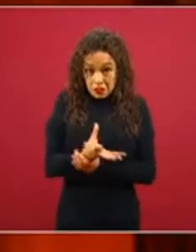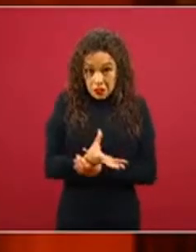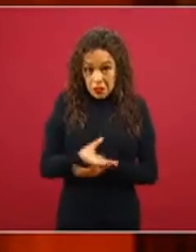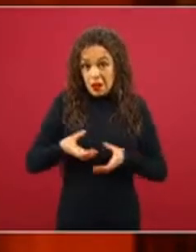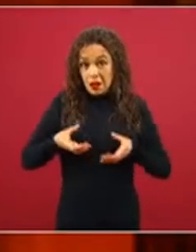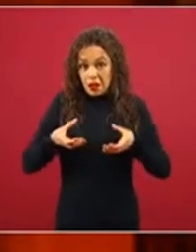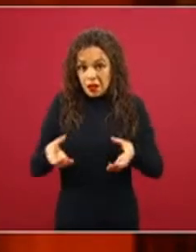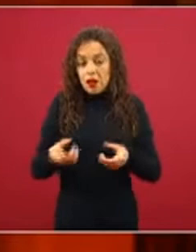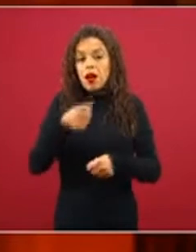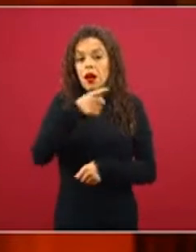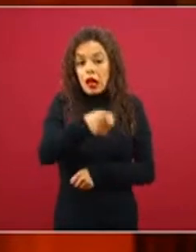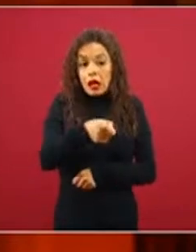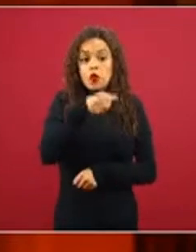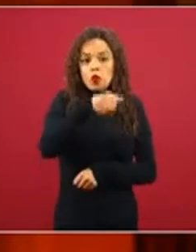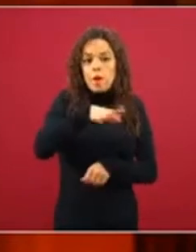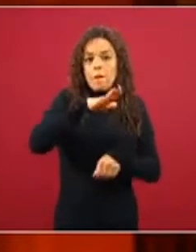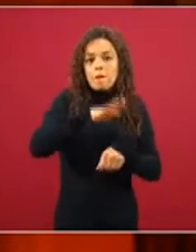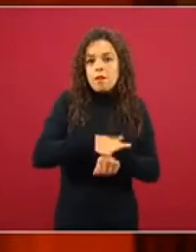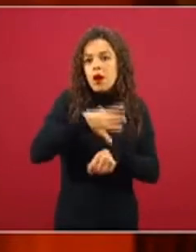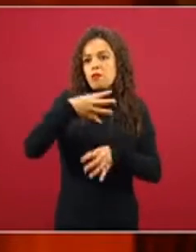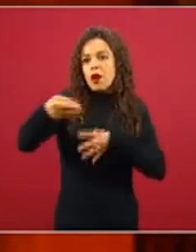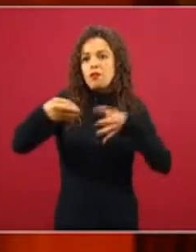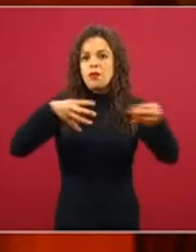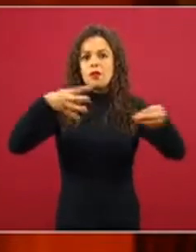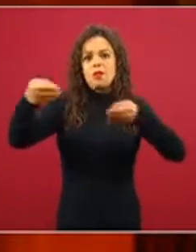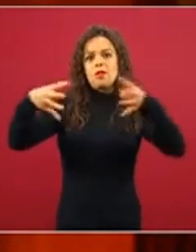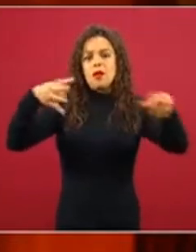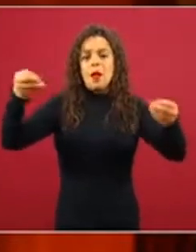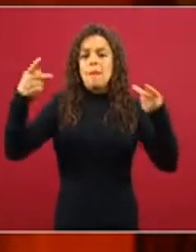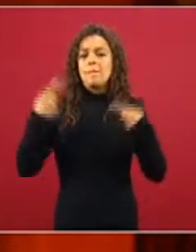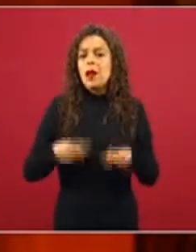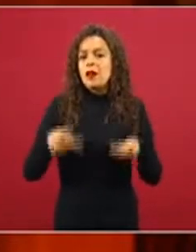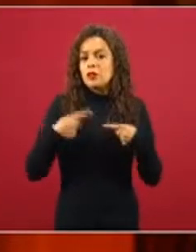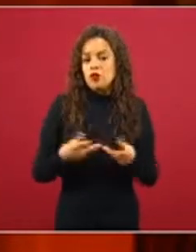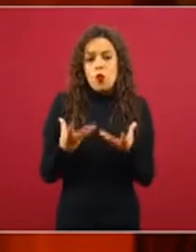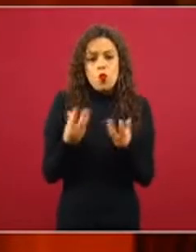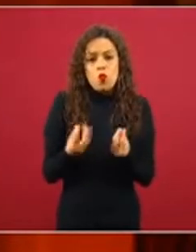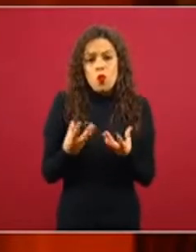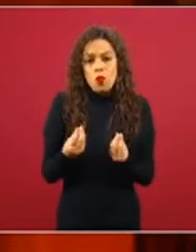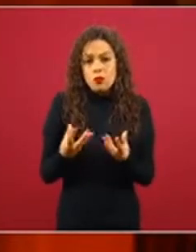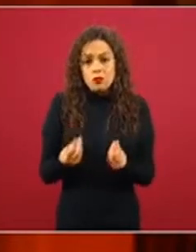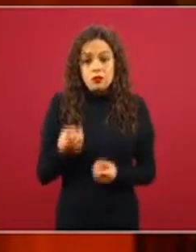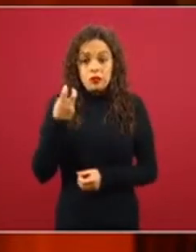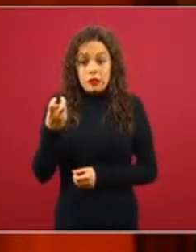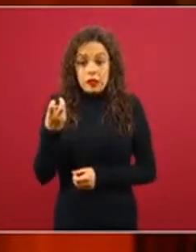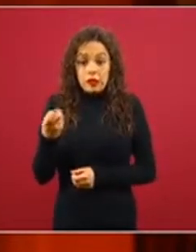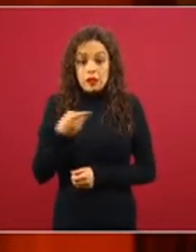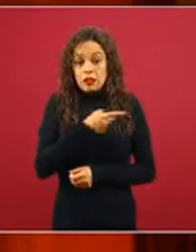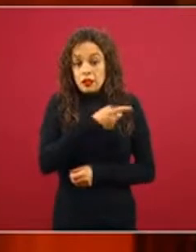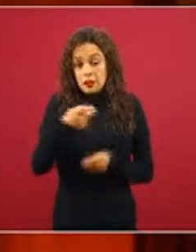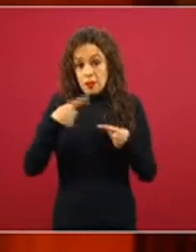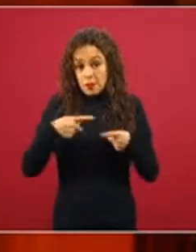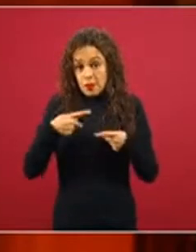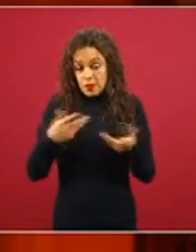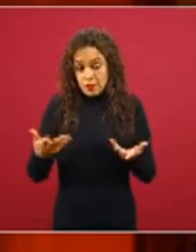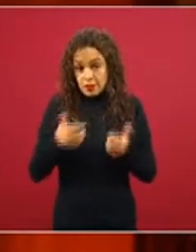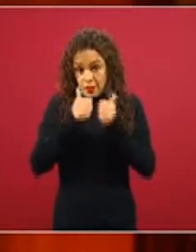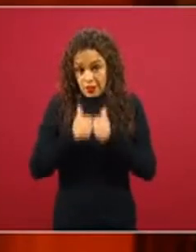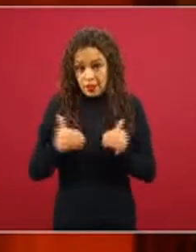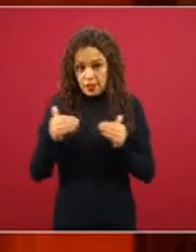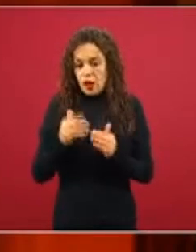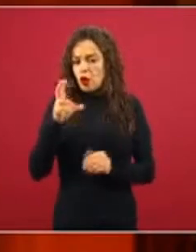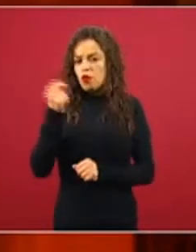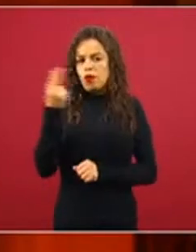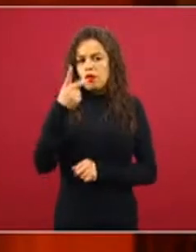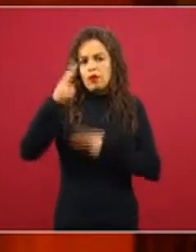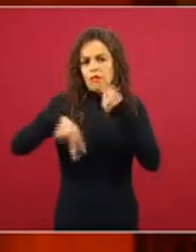como decíamos, contagiar a más personas. Por lo tanto, estas personas no van a llegar a una unidad de salud, no van en su